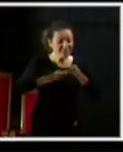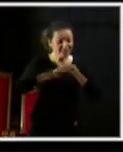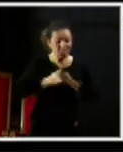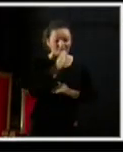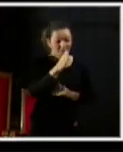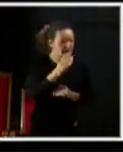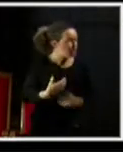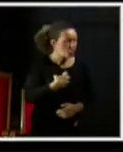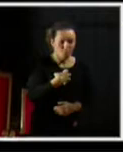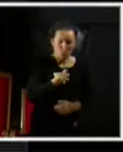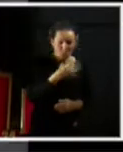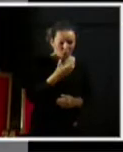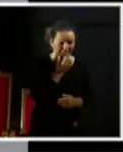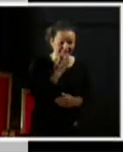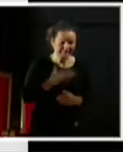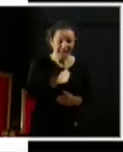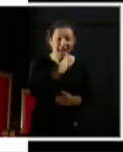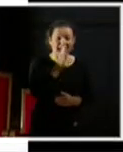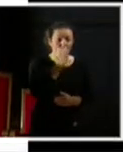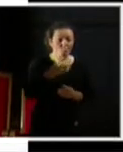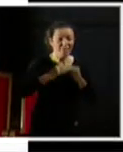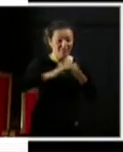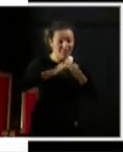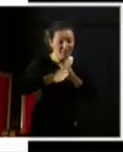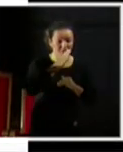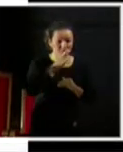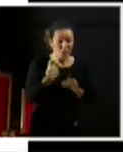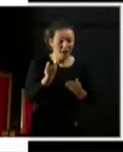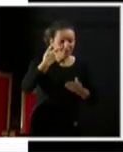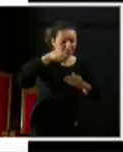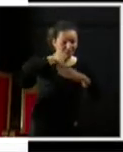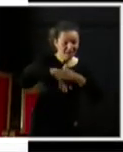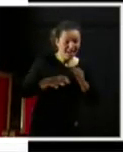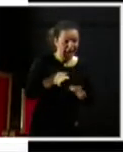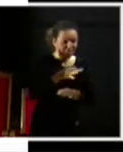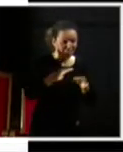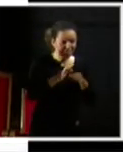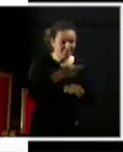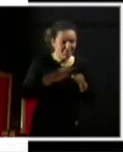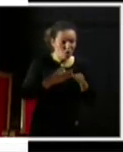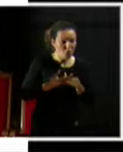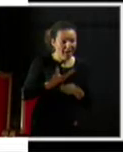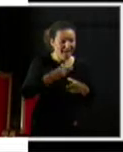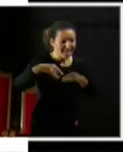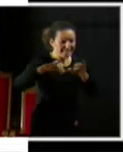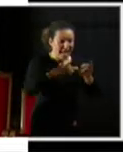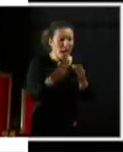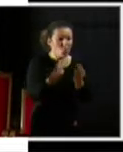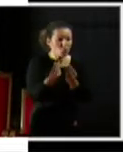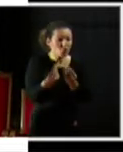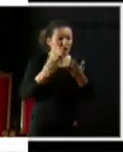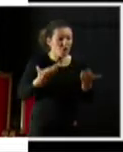si nos bebemos ese agua estamos proporcionando un medio hipertónico a nuestras células y la célula tenderá a